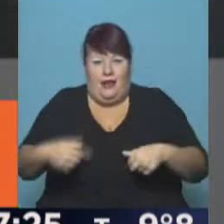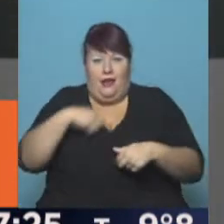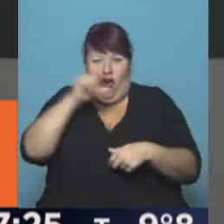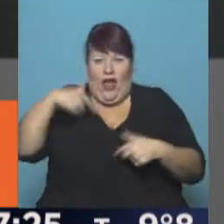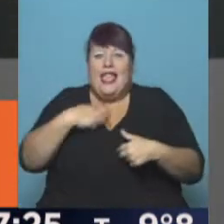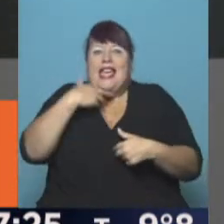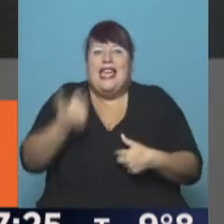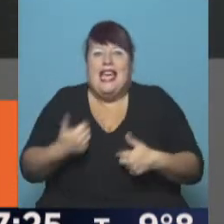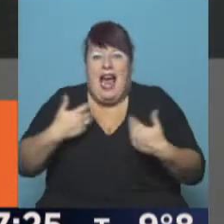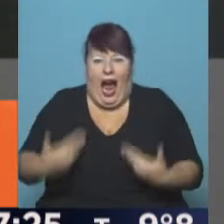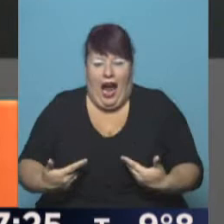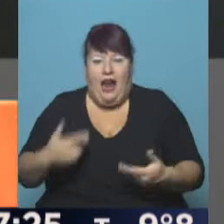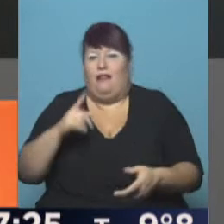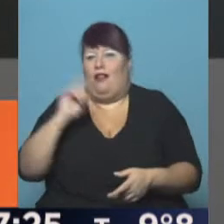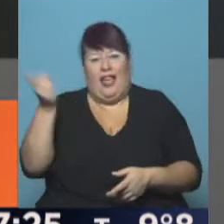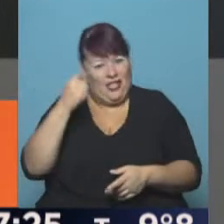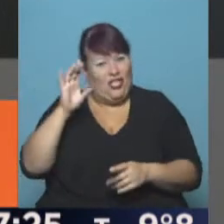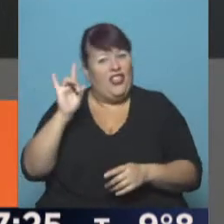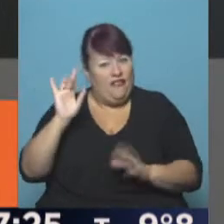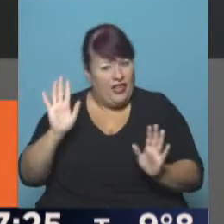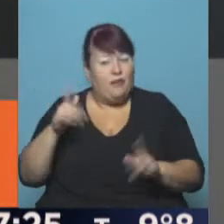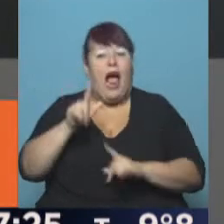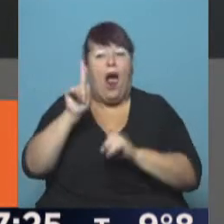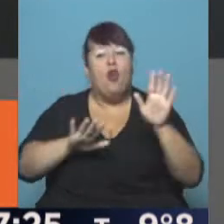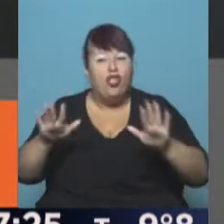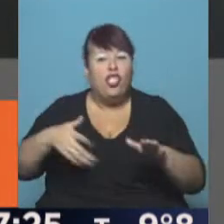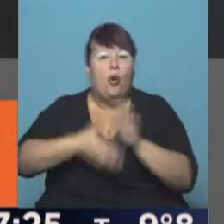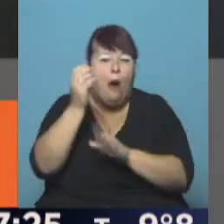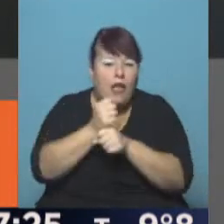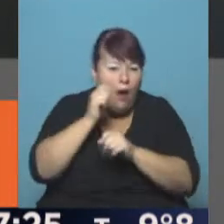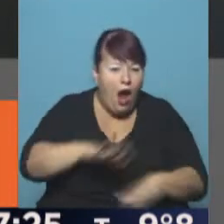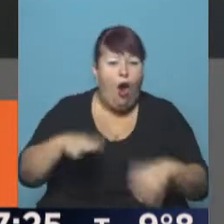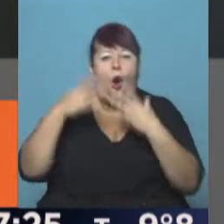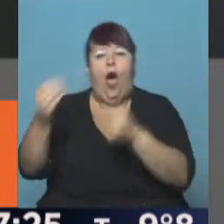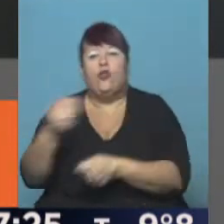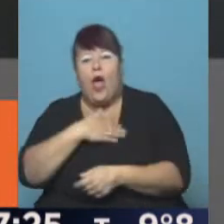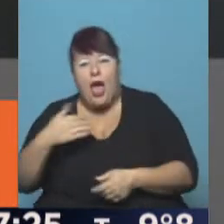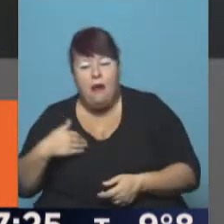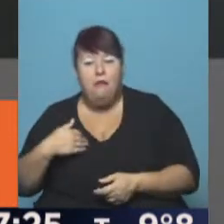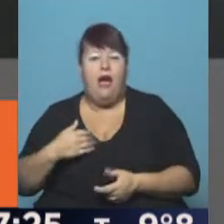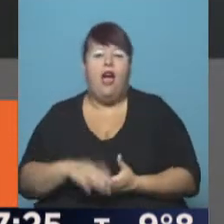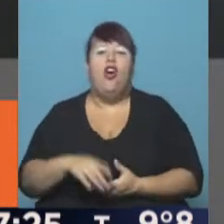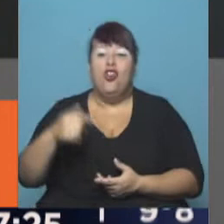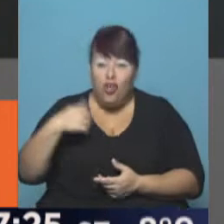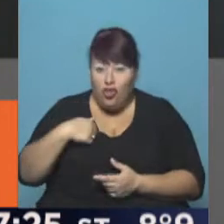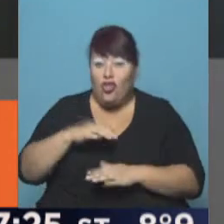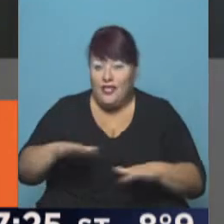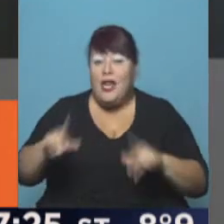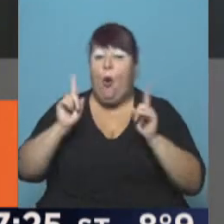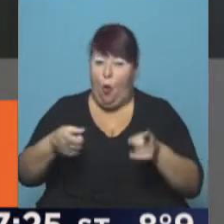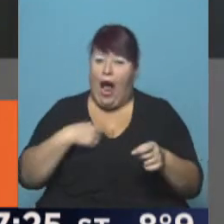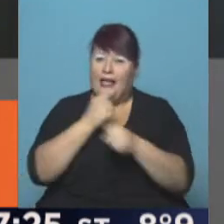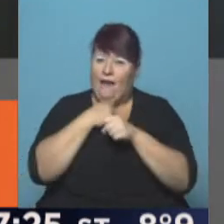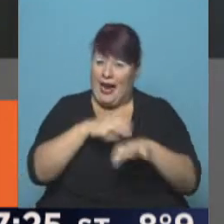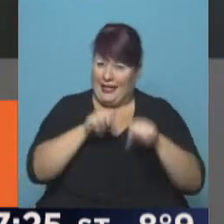hija que que no todos tienen esa suerte porque hay chicos que tienen que salir a trabajar o ayudar a las mamás o yo pude ser niñas a pesar de